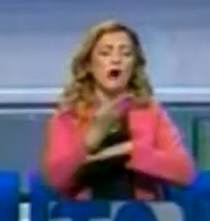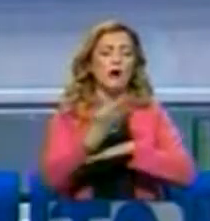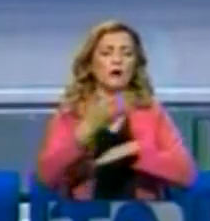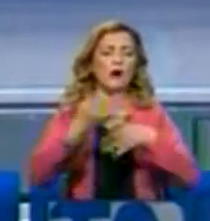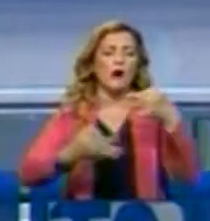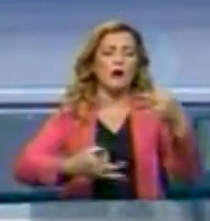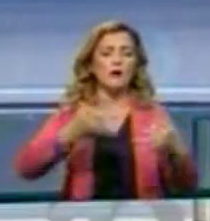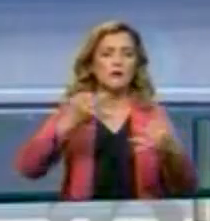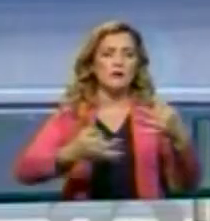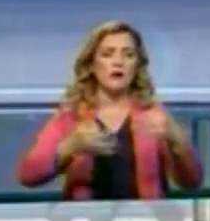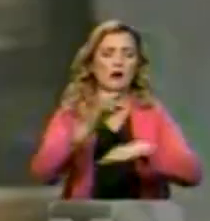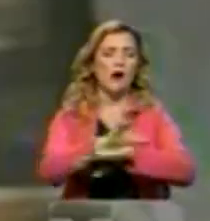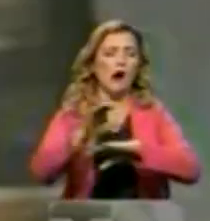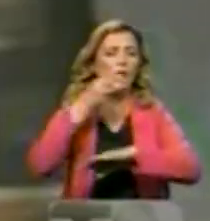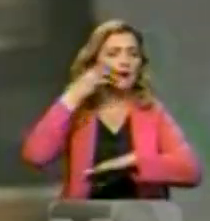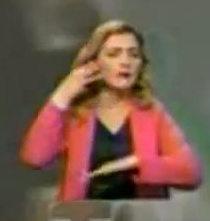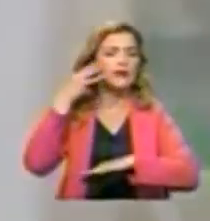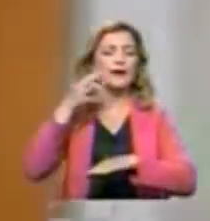Singe.